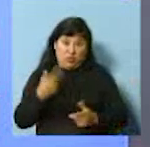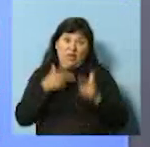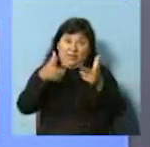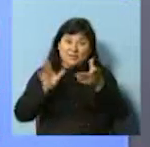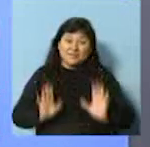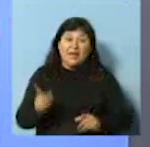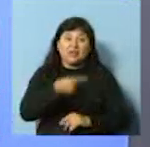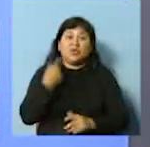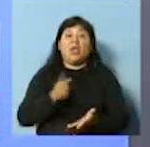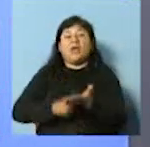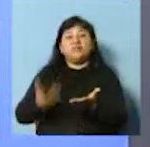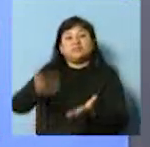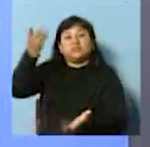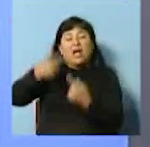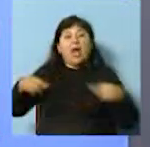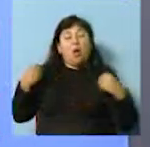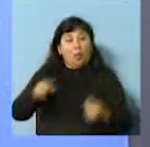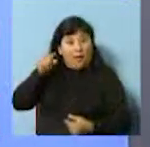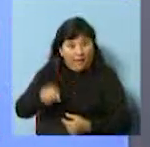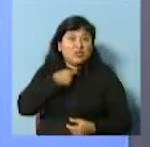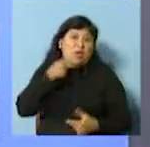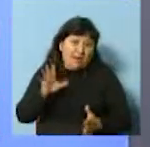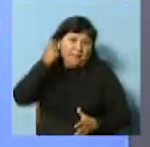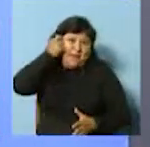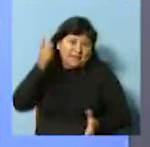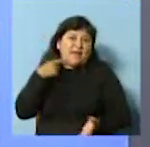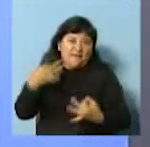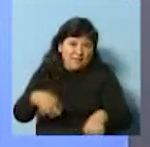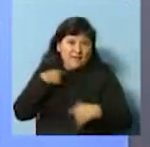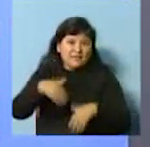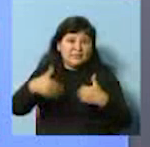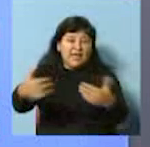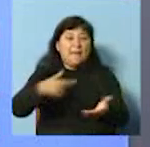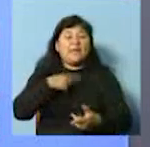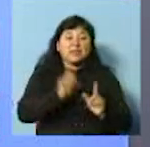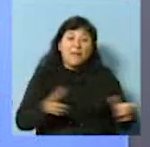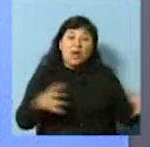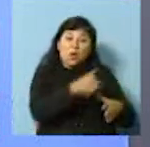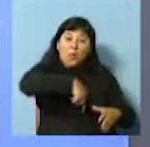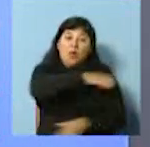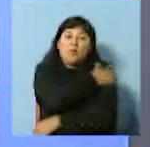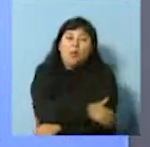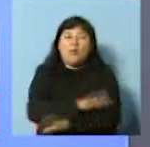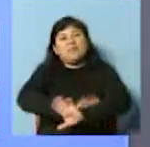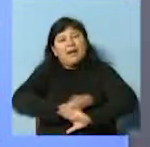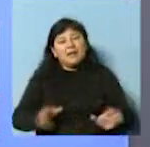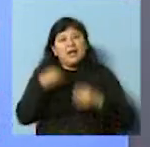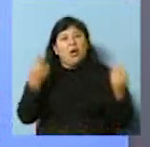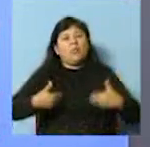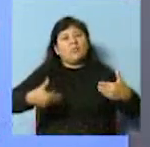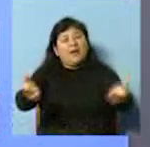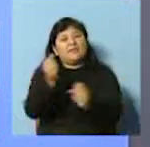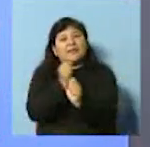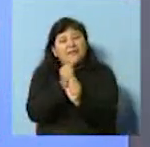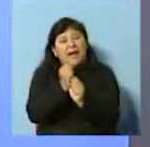los tarifazos con esta medida nosotros creemos que además hay que combatir la pobreza planteando que ningún trabajador